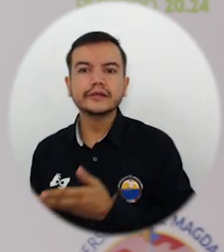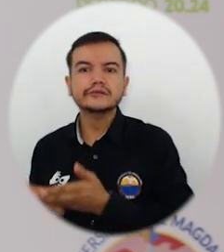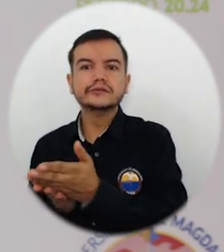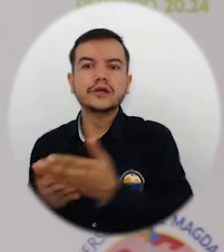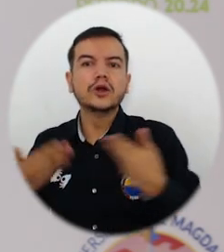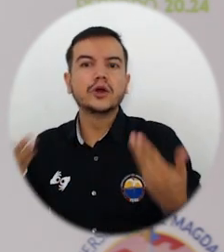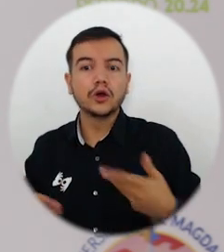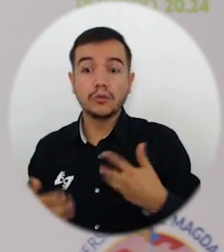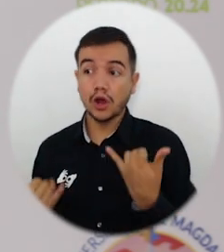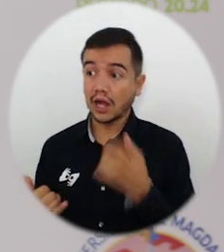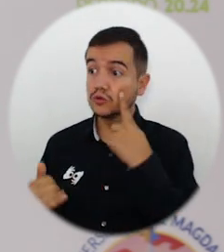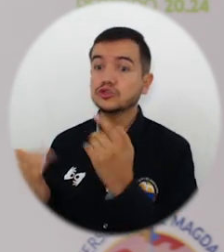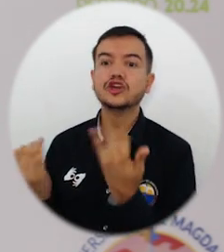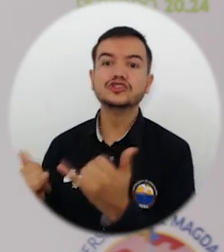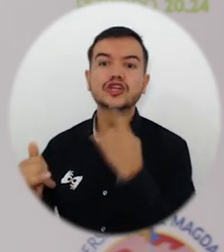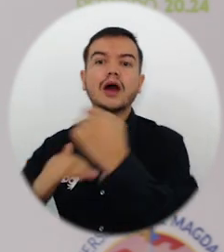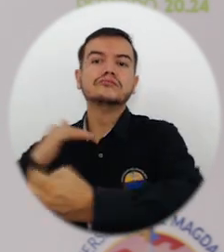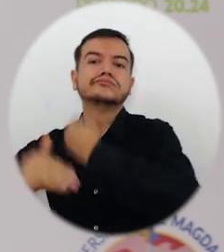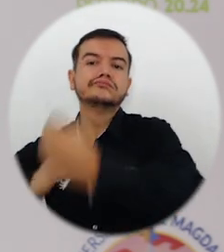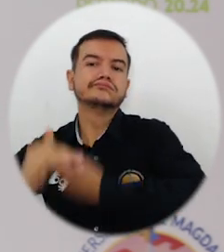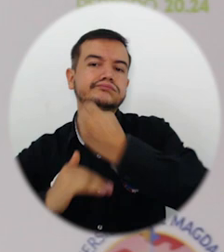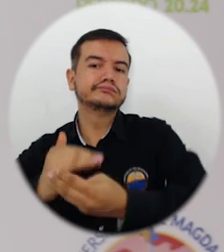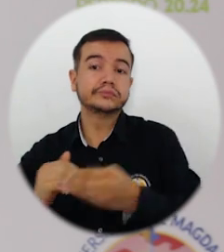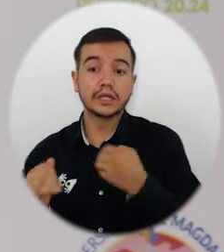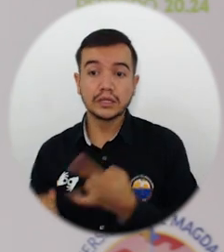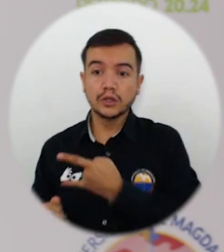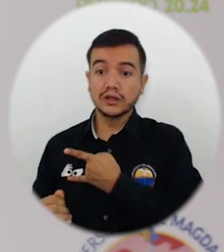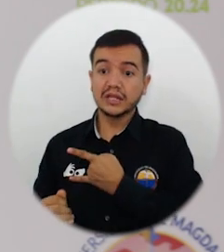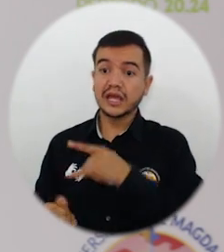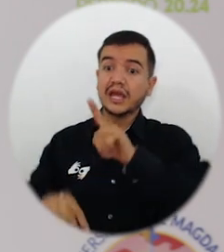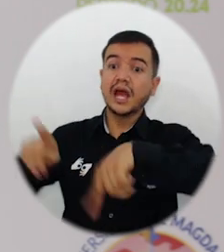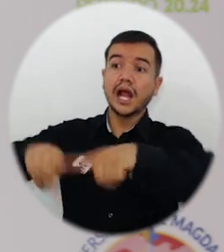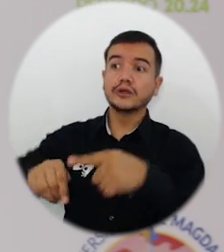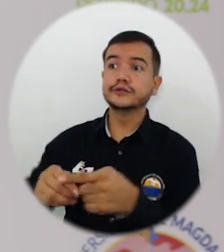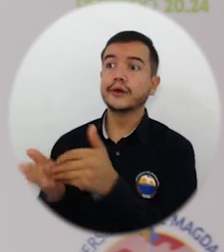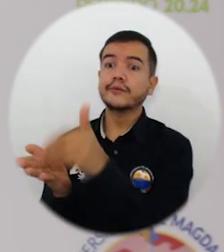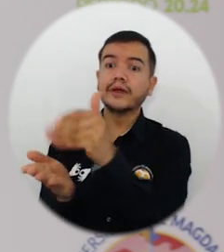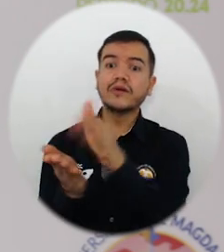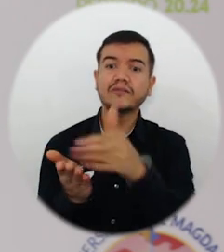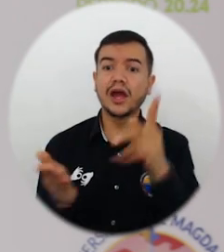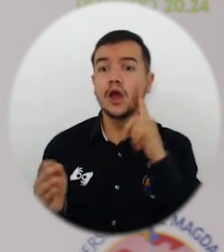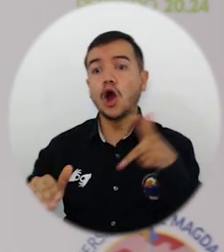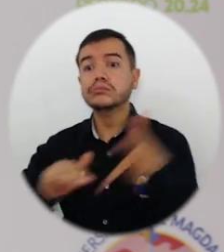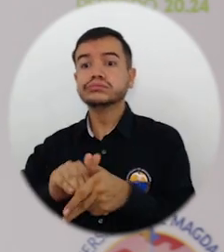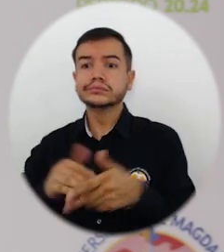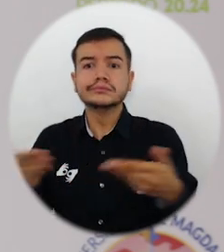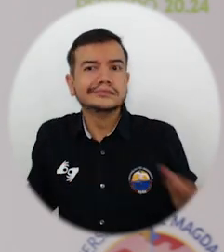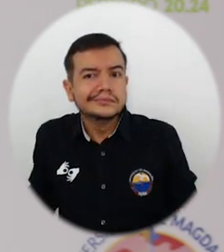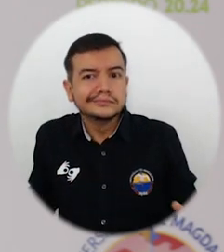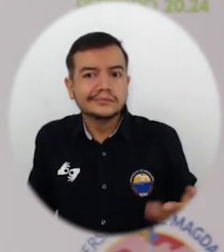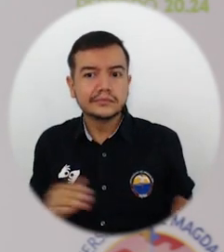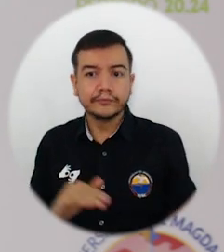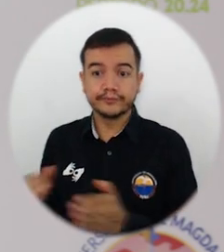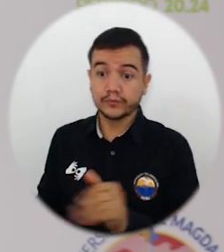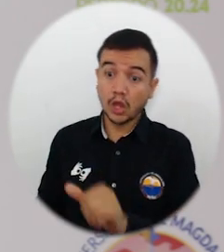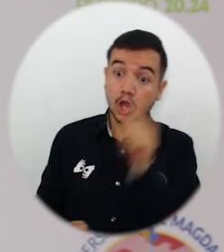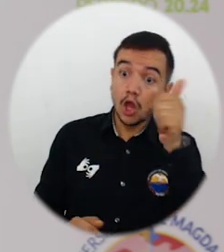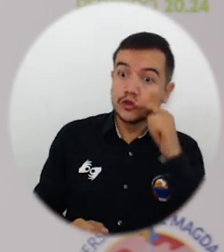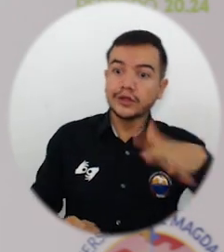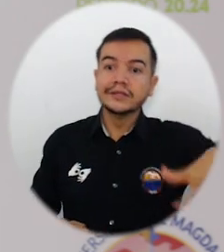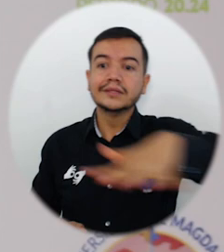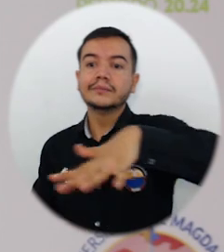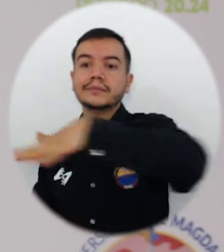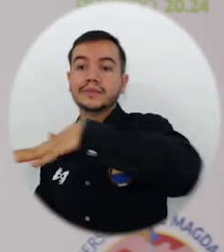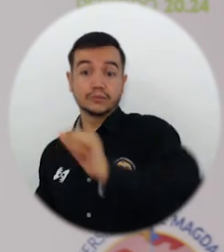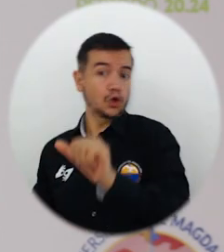que garantizar que quienes hoy tienen acceso a la educación superior no la pierdan. En otros departamentos no solo se ha apoyado con la matrícula cero, sino que se